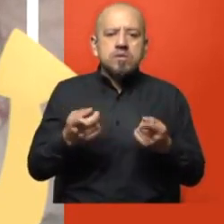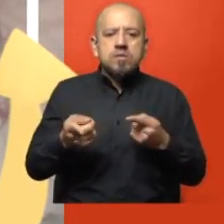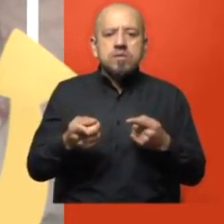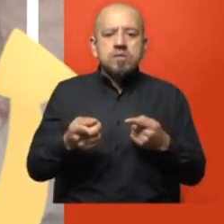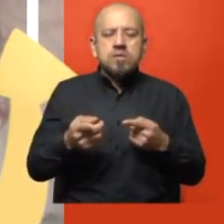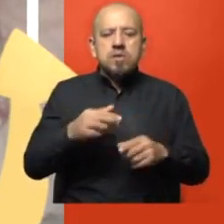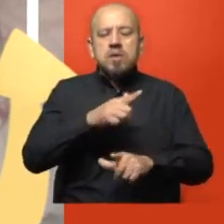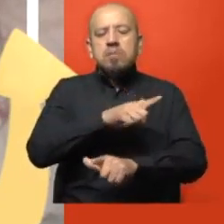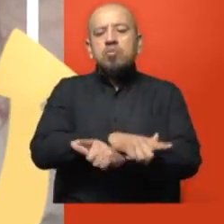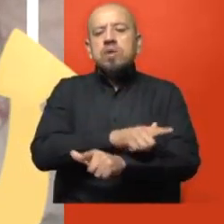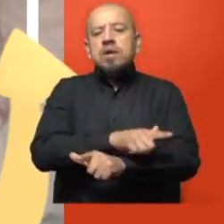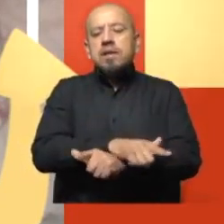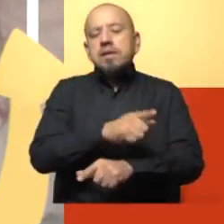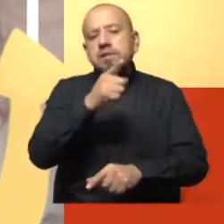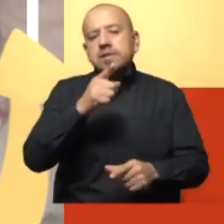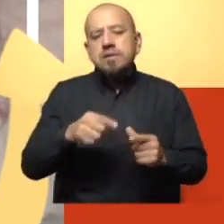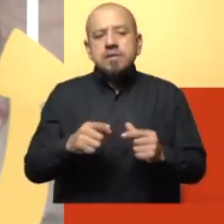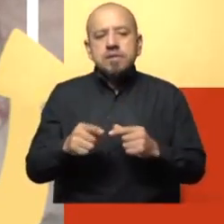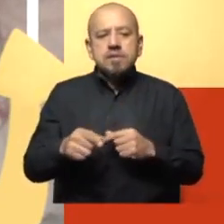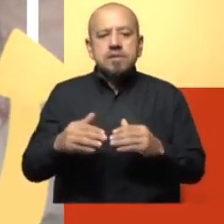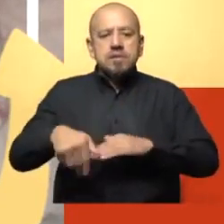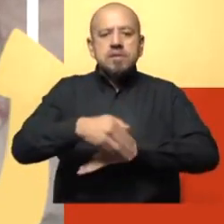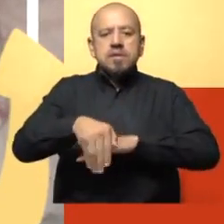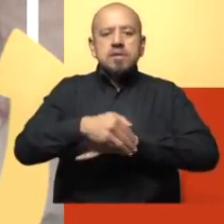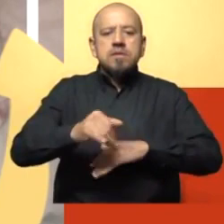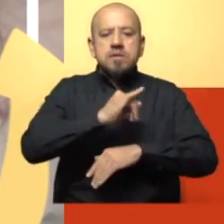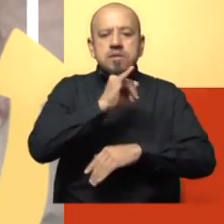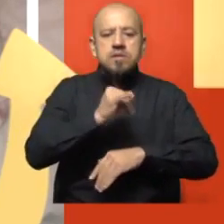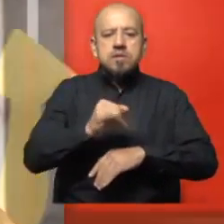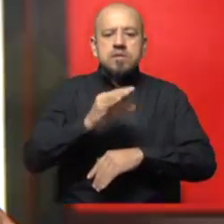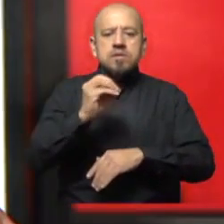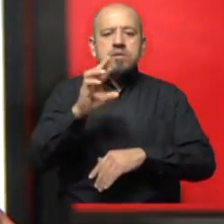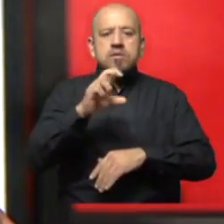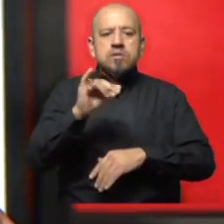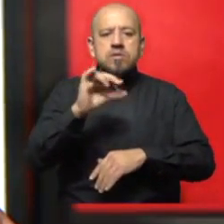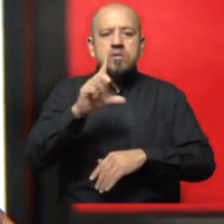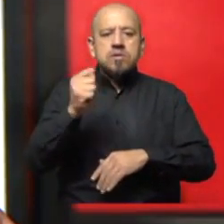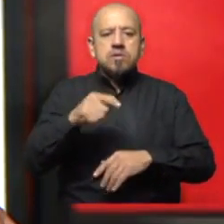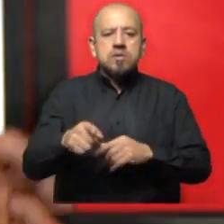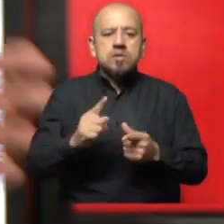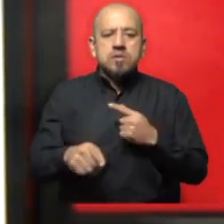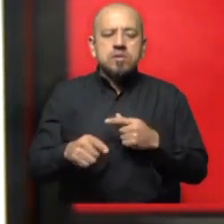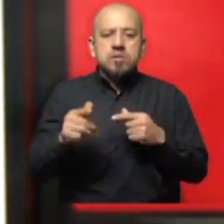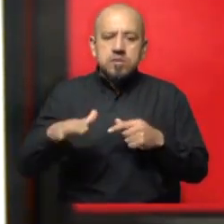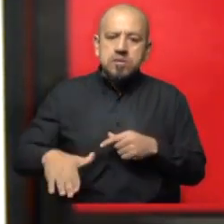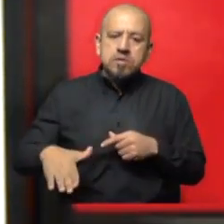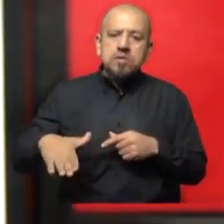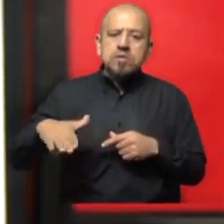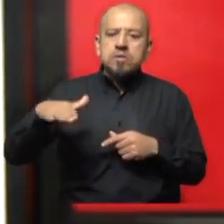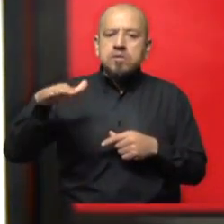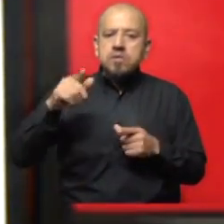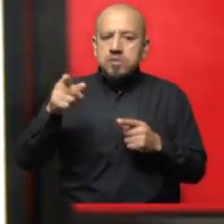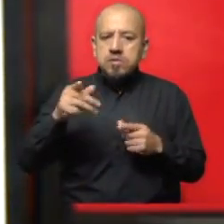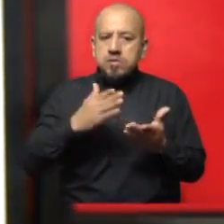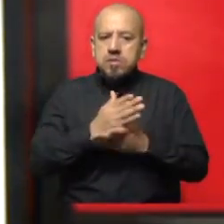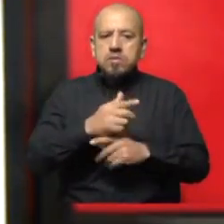punta carretas ahí en la calle zorrilla y yo me crié ahí o por lo menos el recuerdo siempre